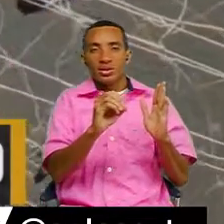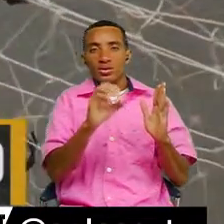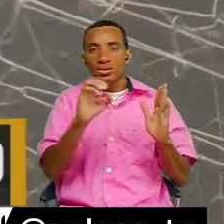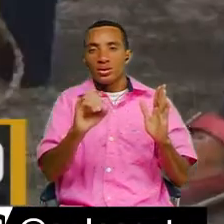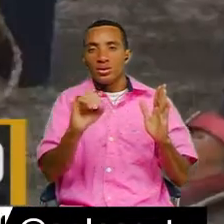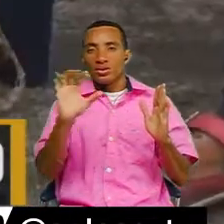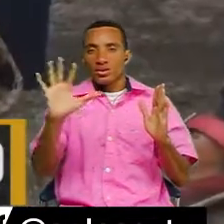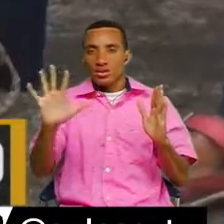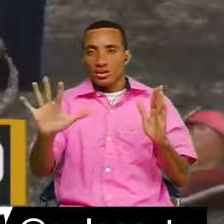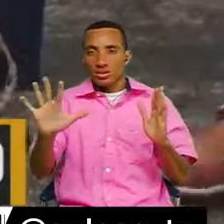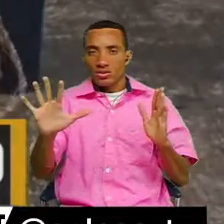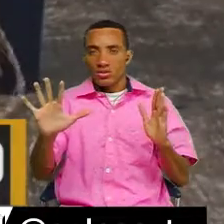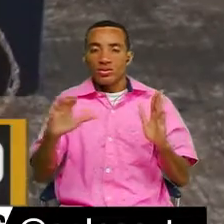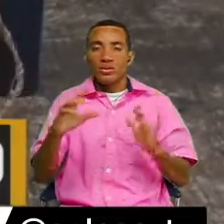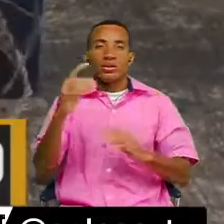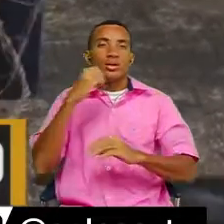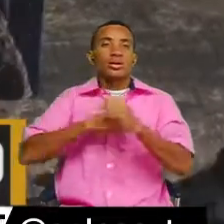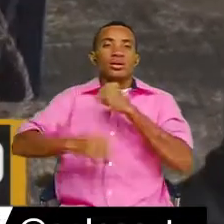00005 de